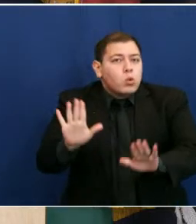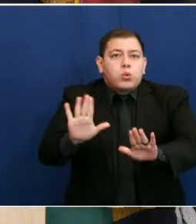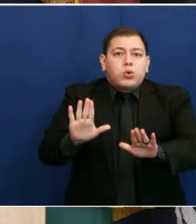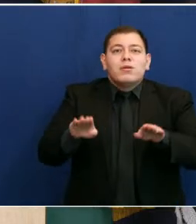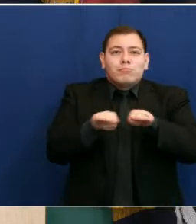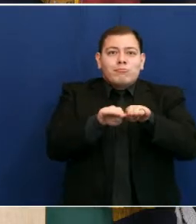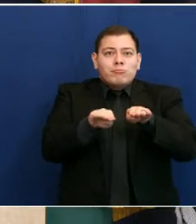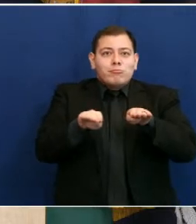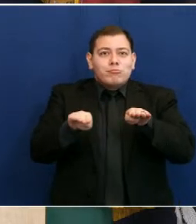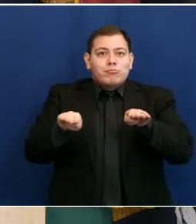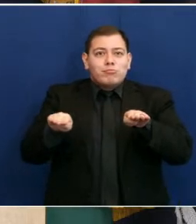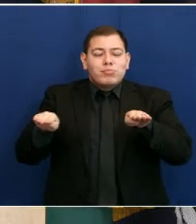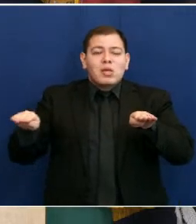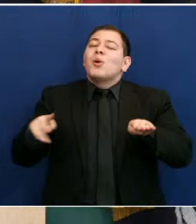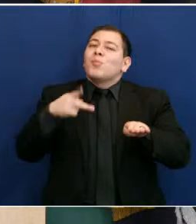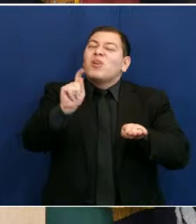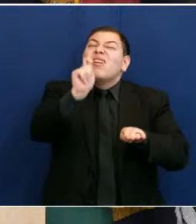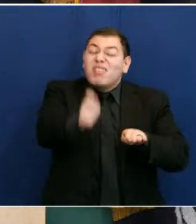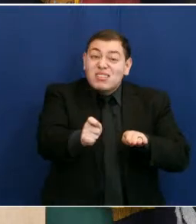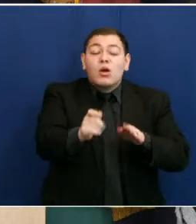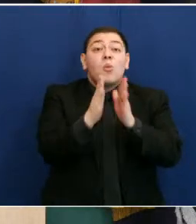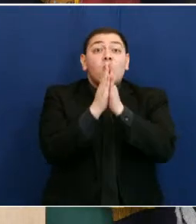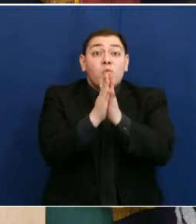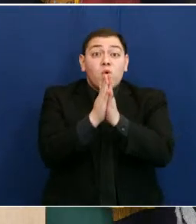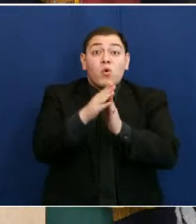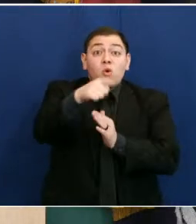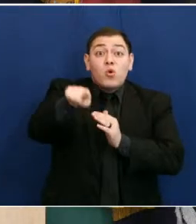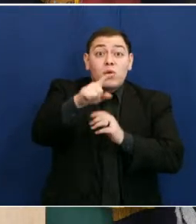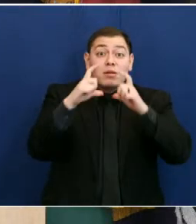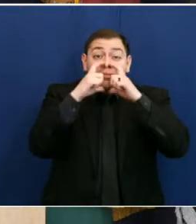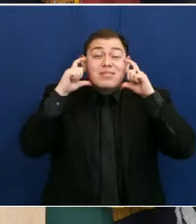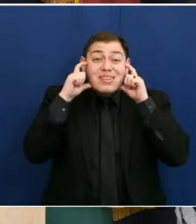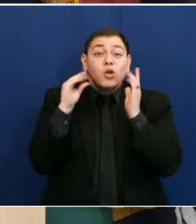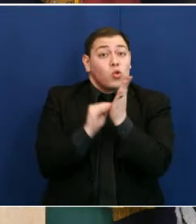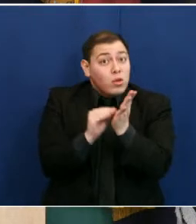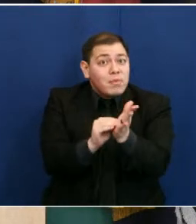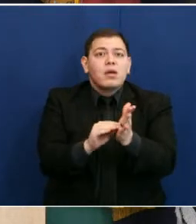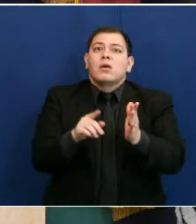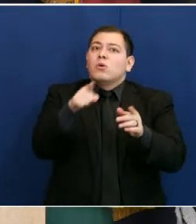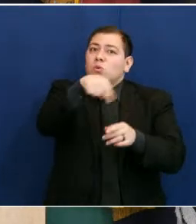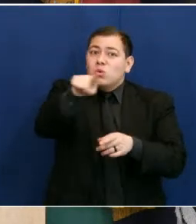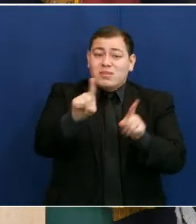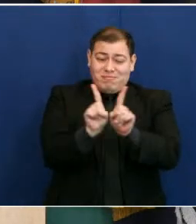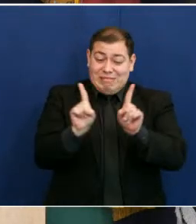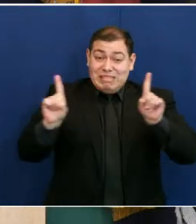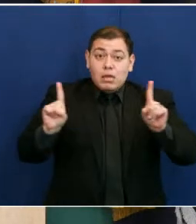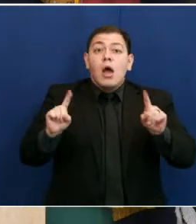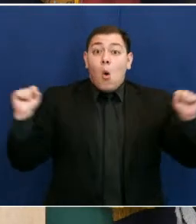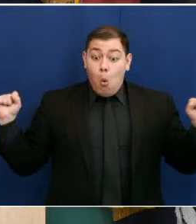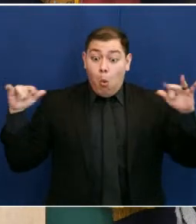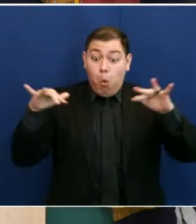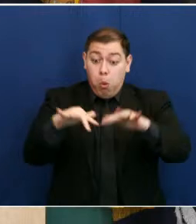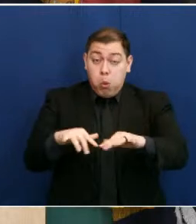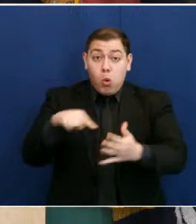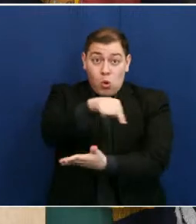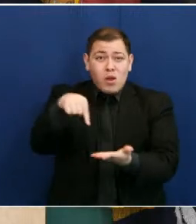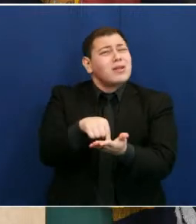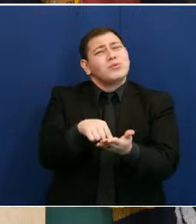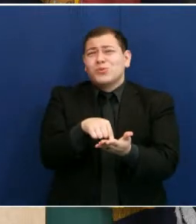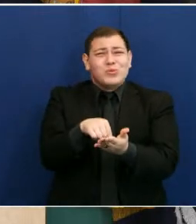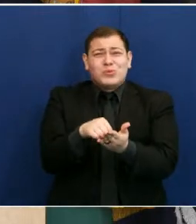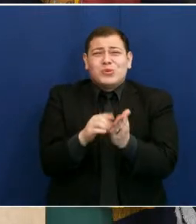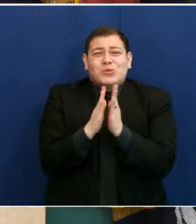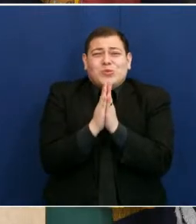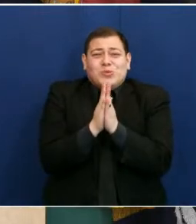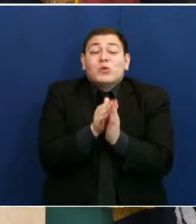su cubrebocas y eviten reuniones grandes. El condado sigue con su compromiso de equidad en la salud y en lo